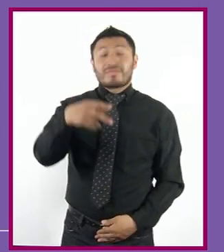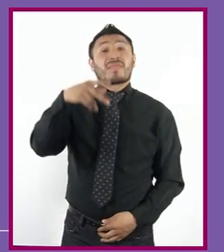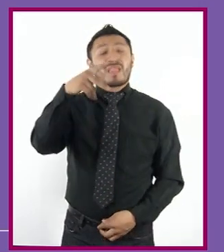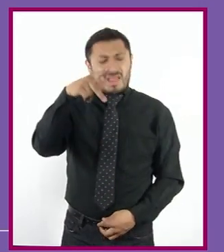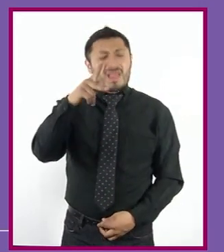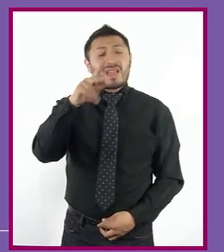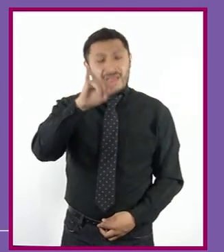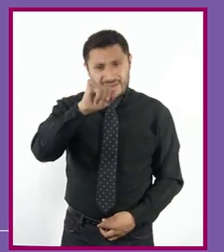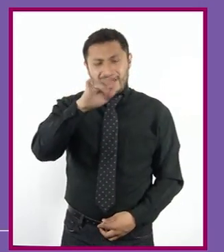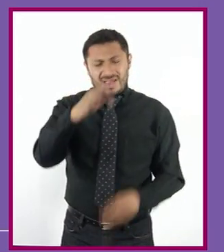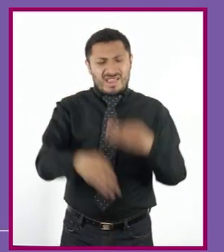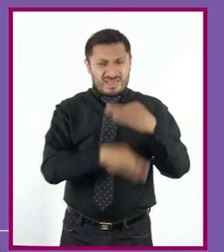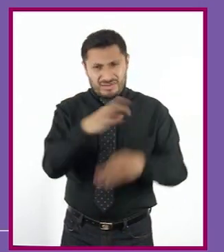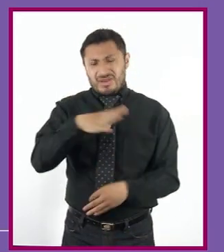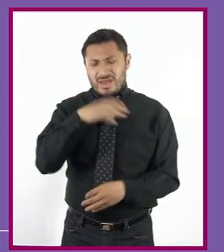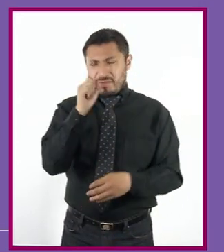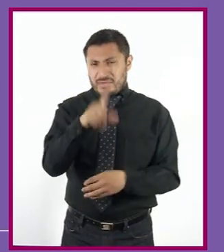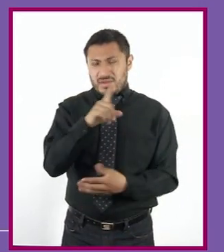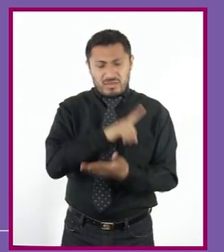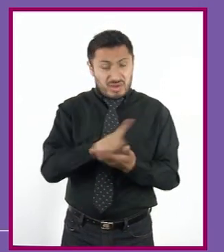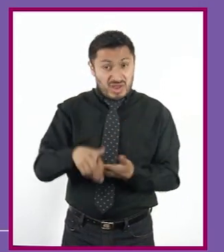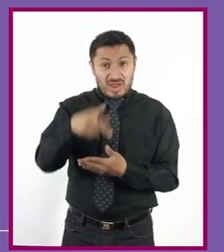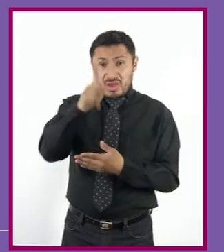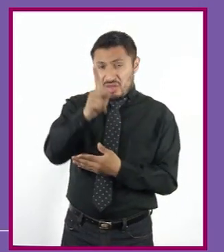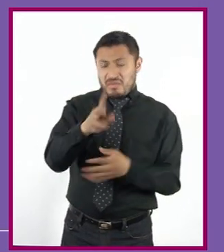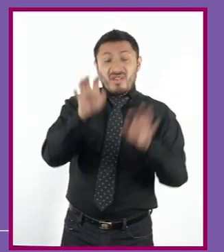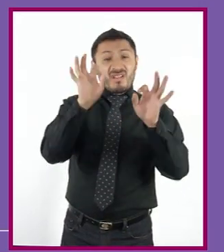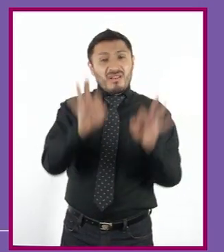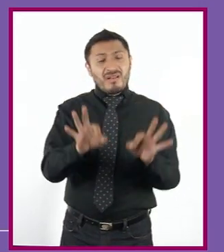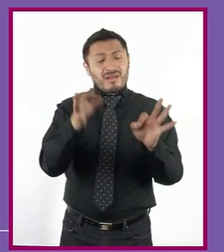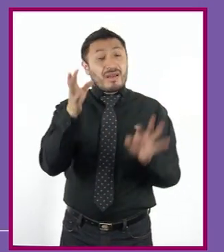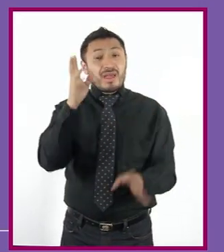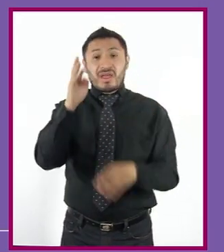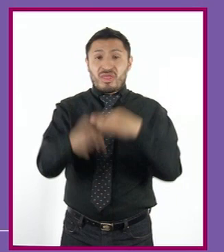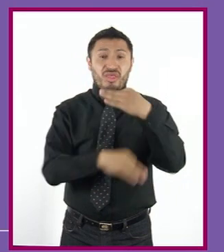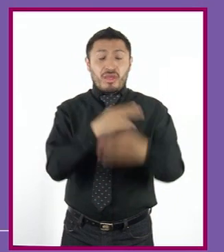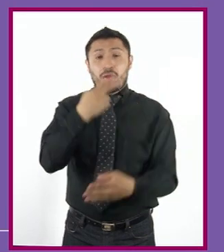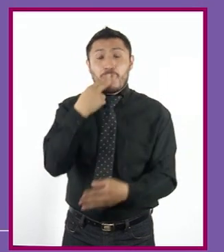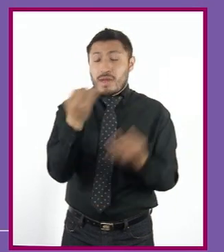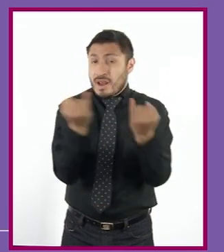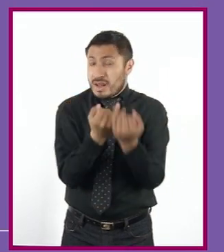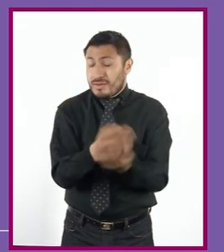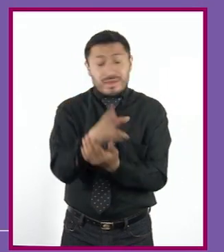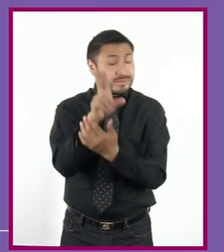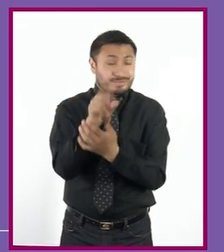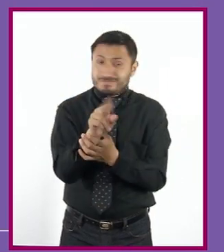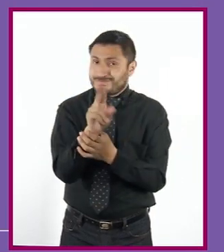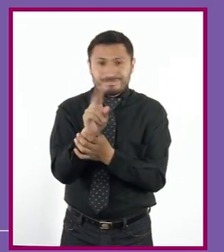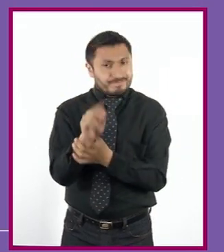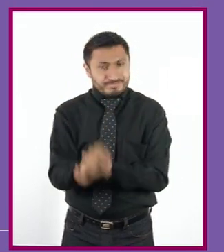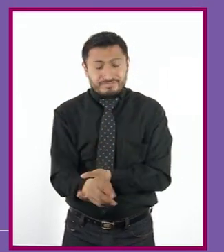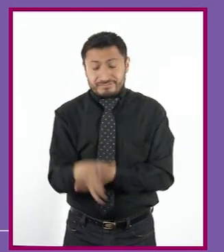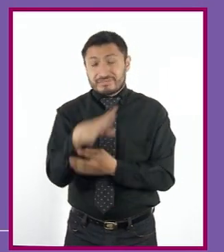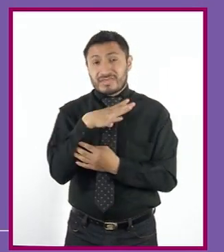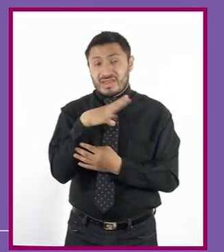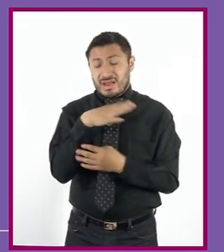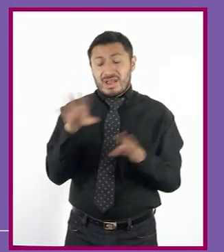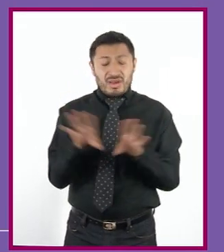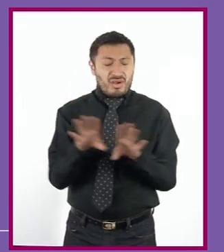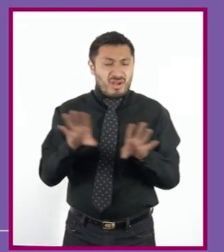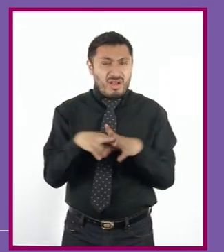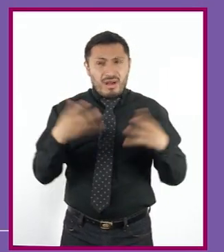los mismos derechos, formalmente hablando, no todos los podemos ejercer de la misma manera. Hay una enorme